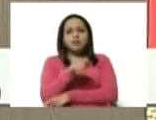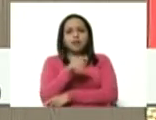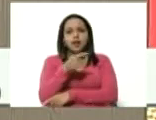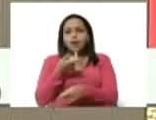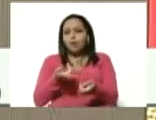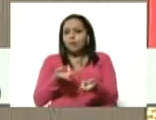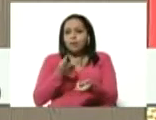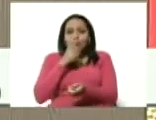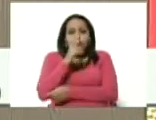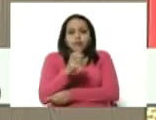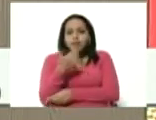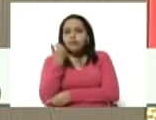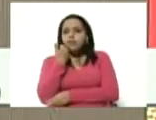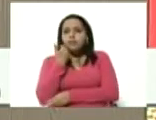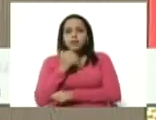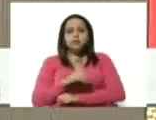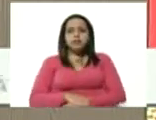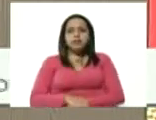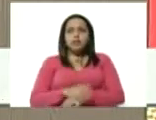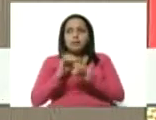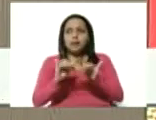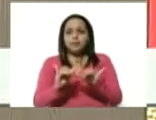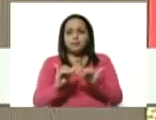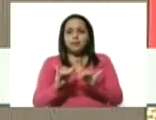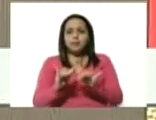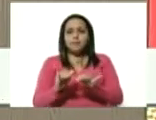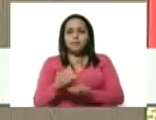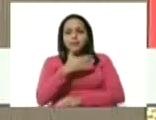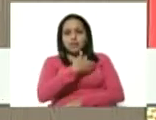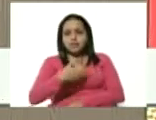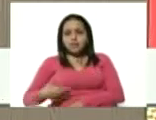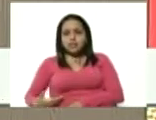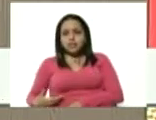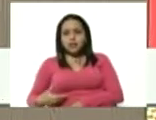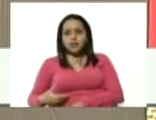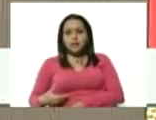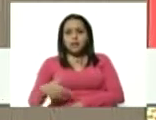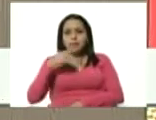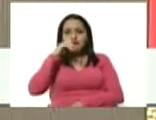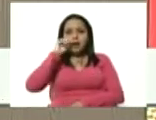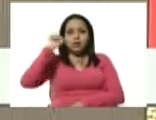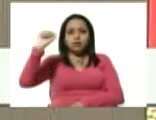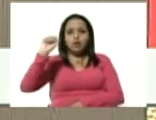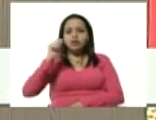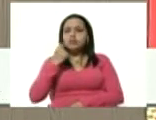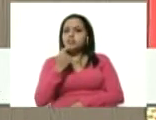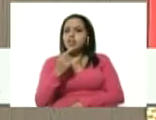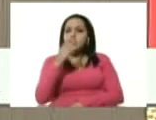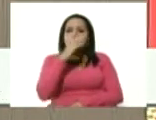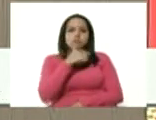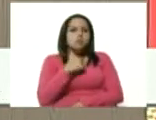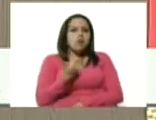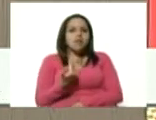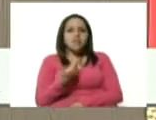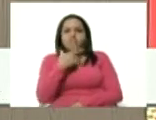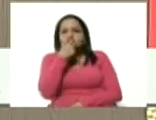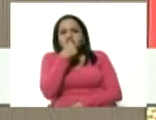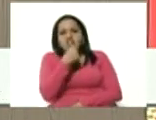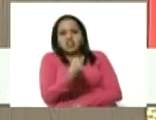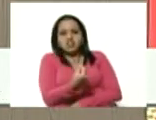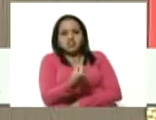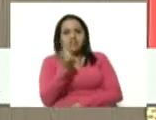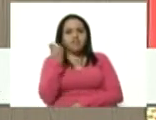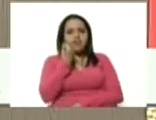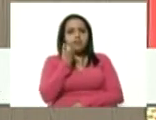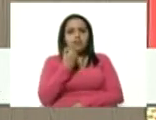terrible enfermedad. Por eso hoy el presidente Nicolás Maduro advertía que no es cualquier cosa esta enfermedad. Esta